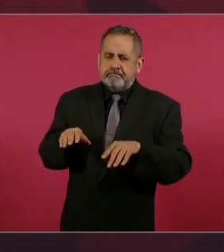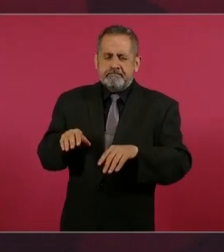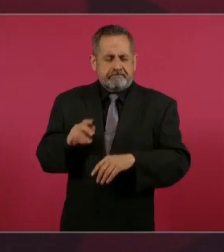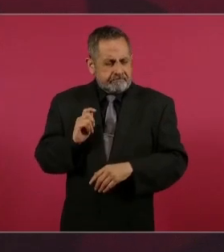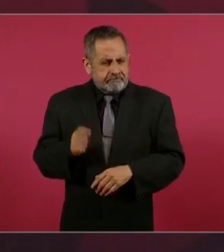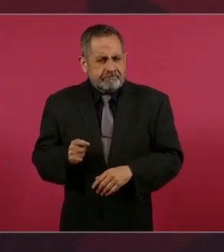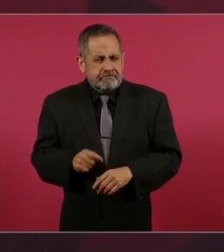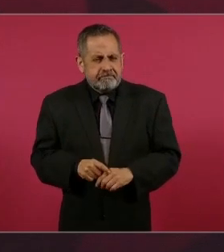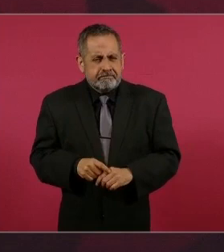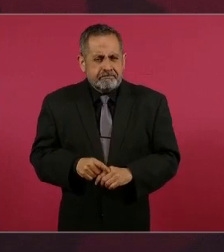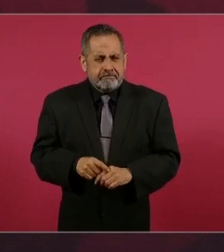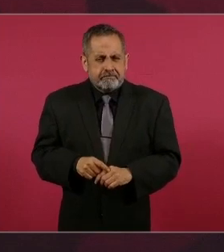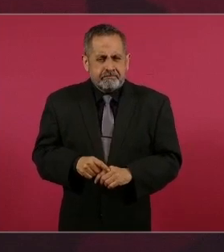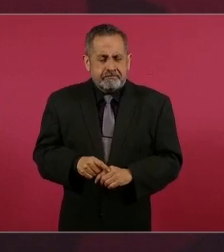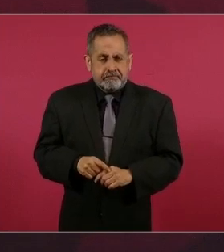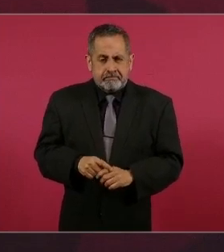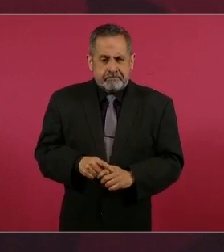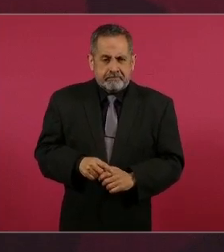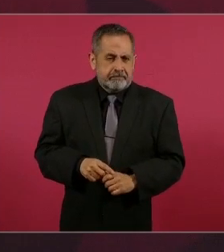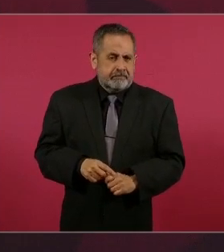de que el